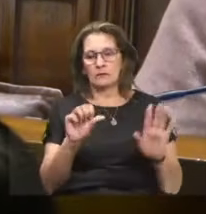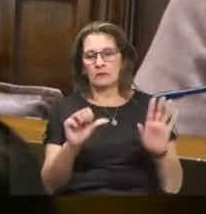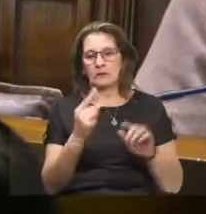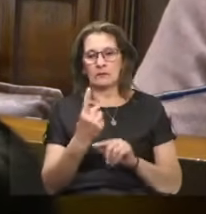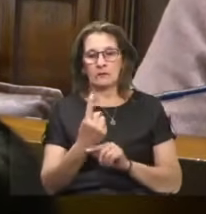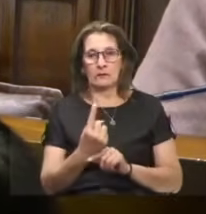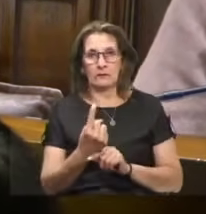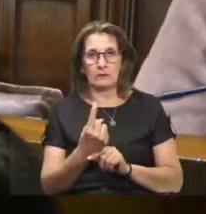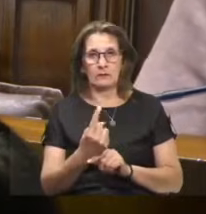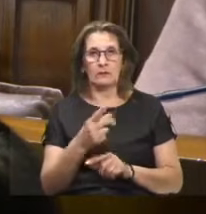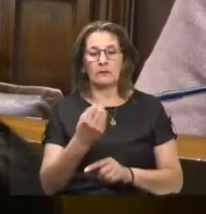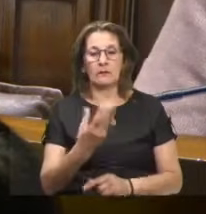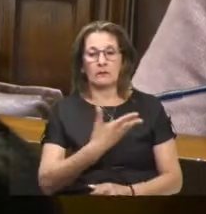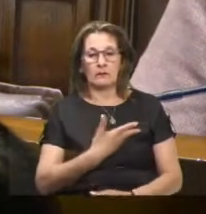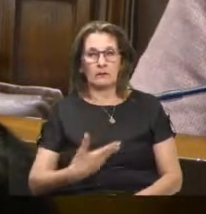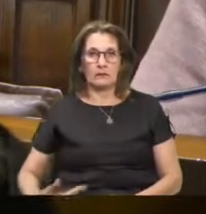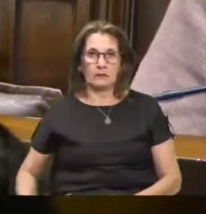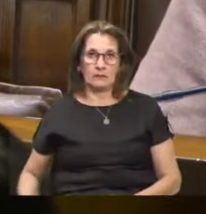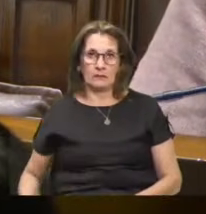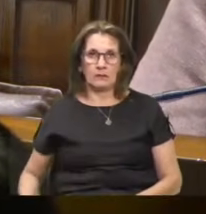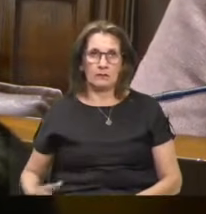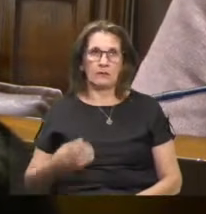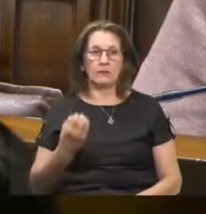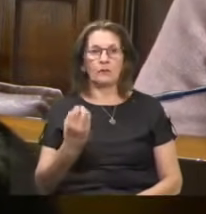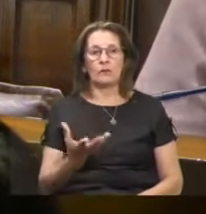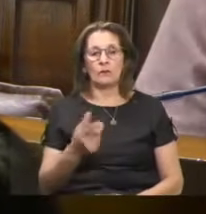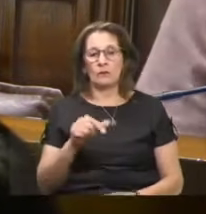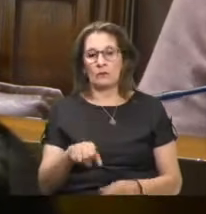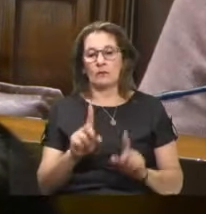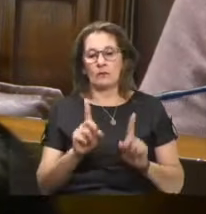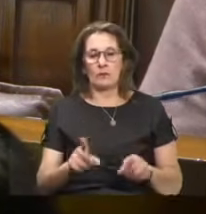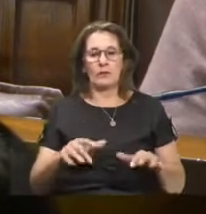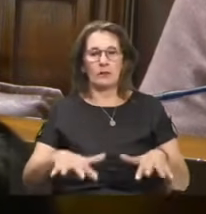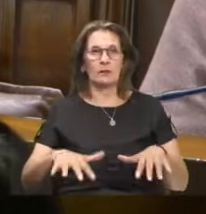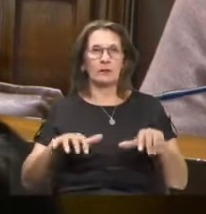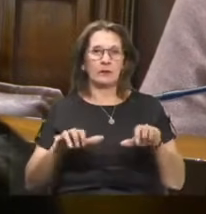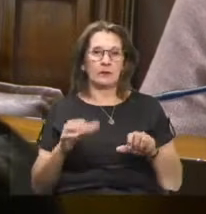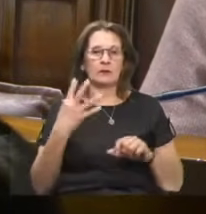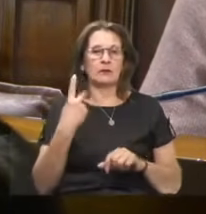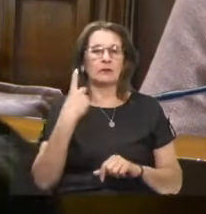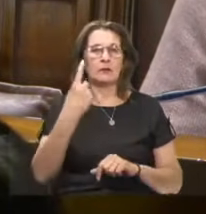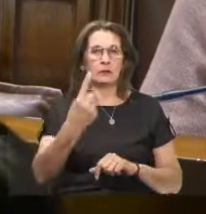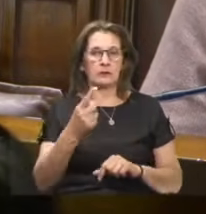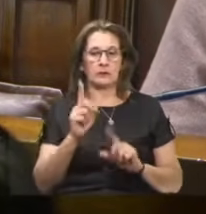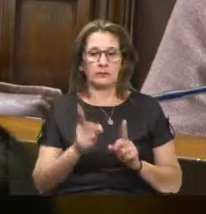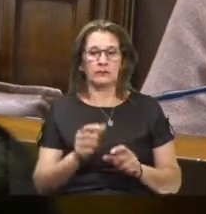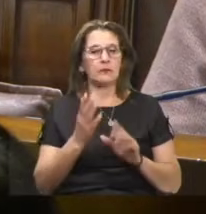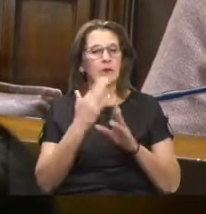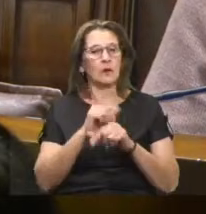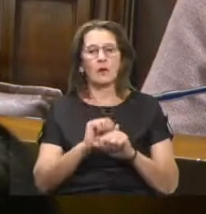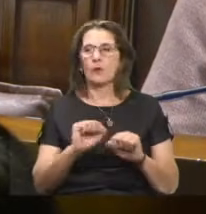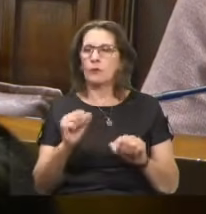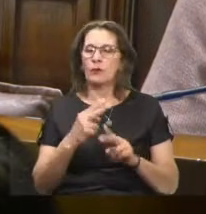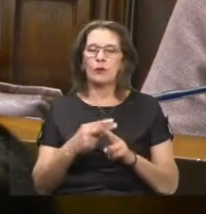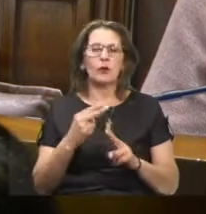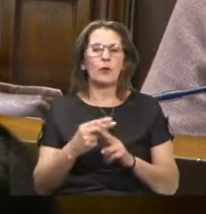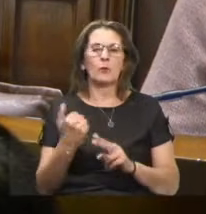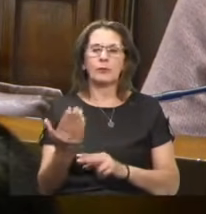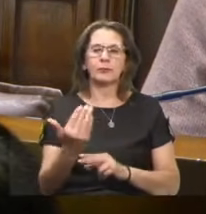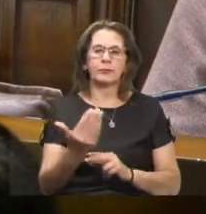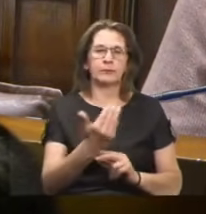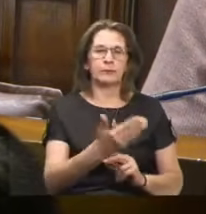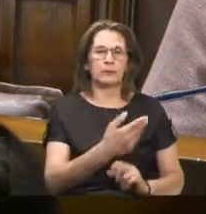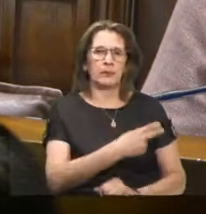18.161, el presidente, como así todos los miembros del directorio, no pueden ser nombrados para cargos